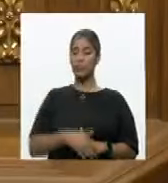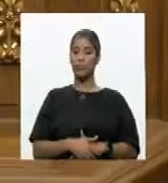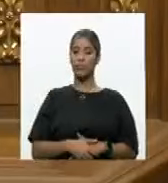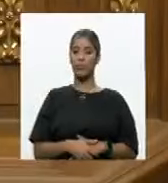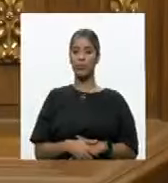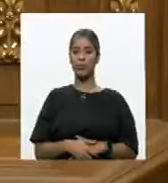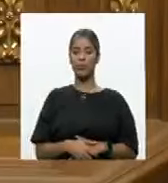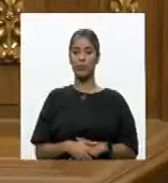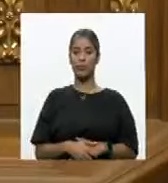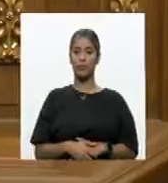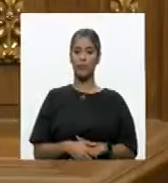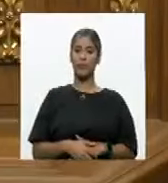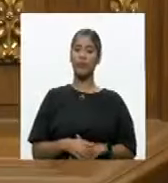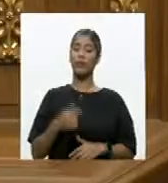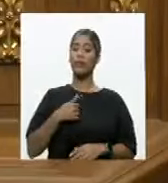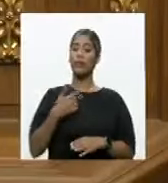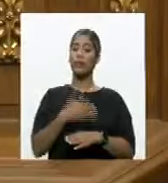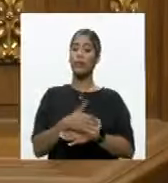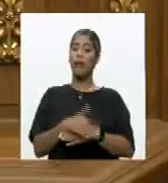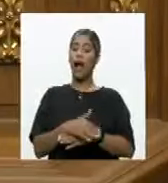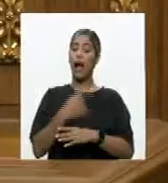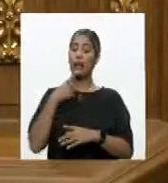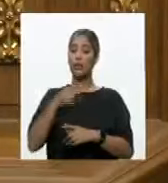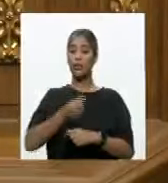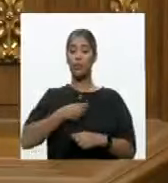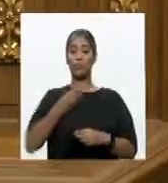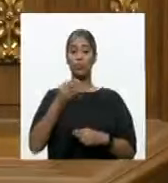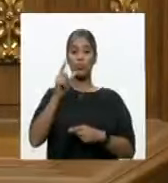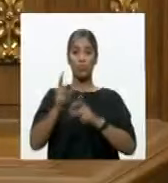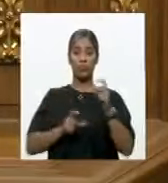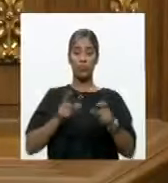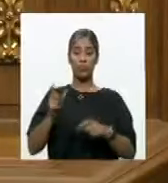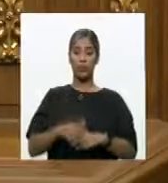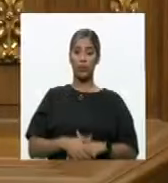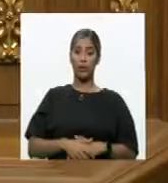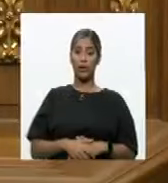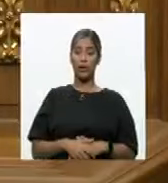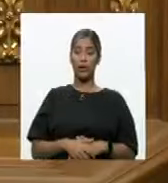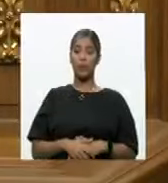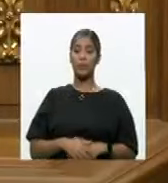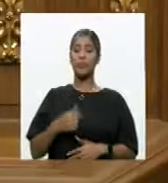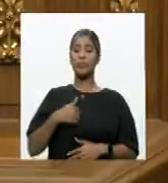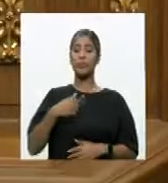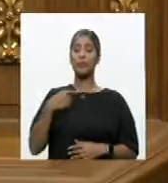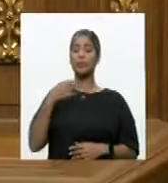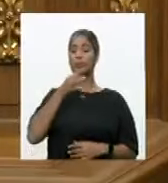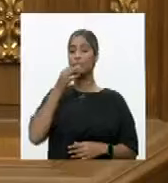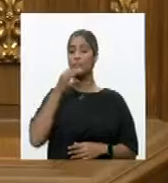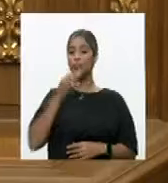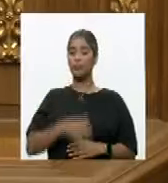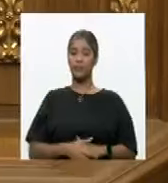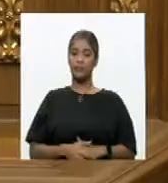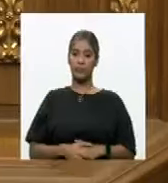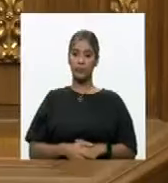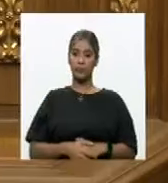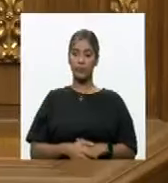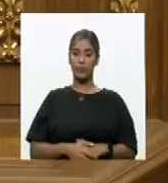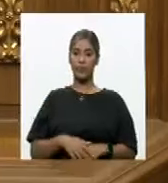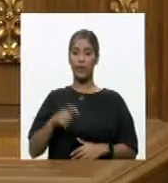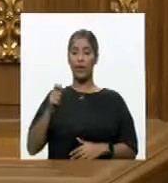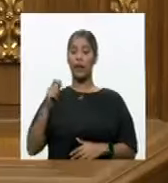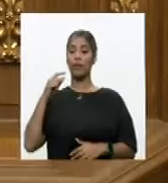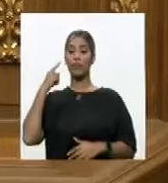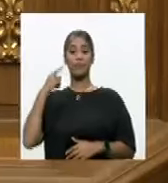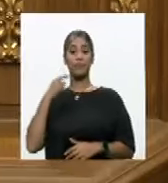llegué al acto en Yaritagua, en la calle, esa cantidad de gente, llegué tarde y ya Alí estaba cantando y Alí le dijo